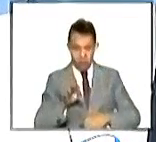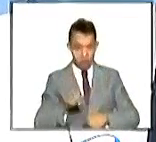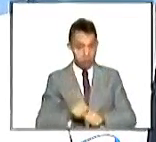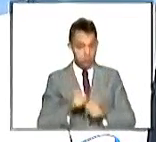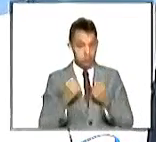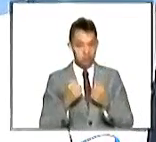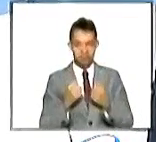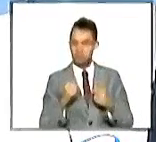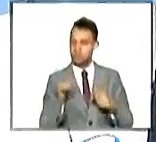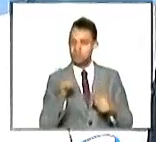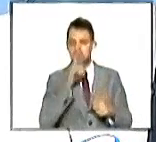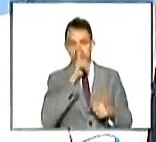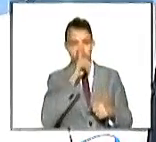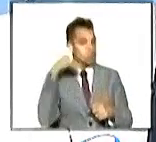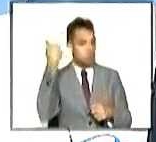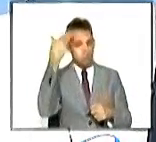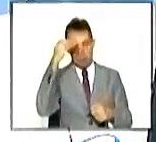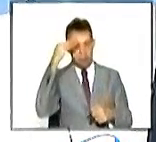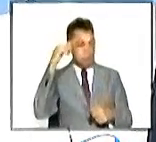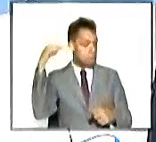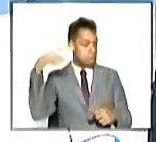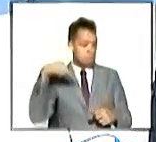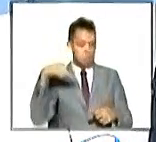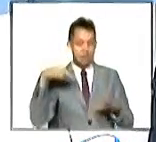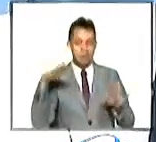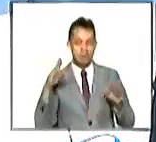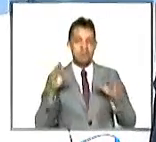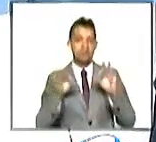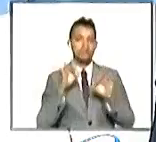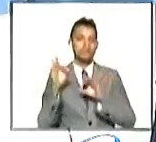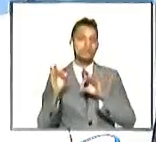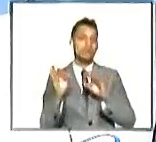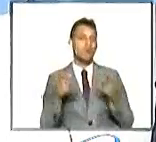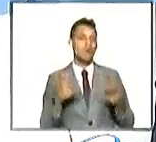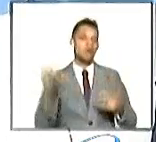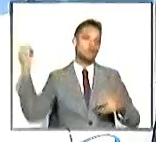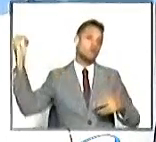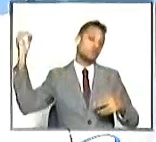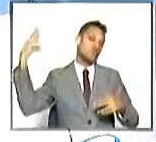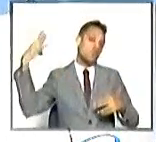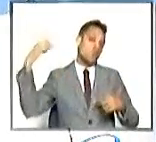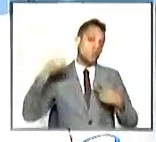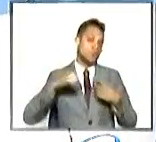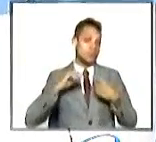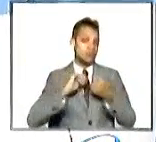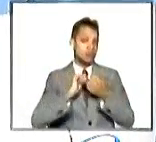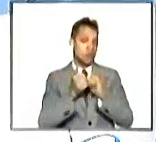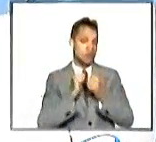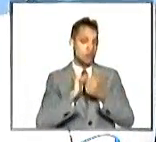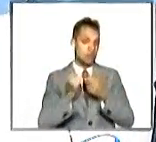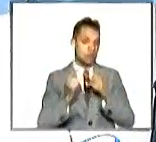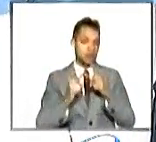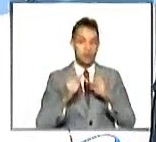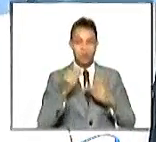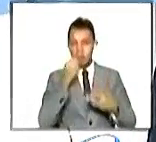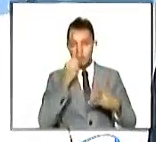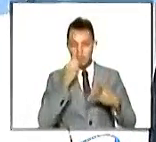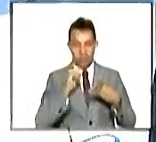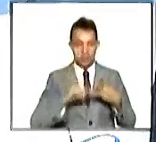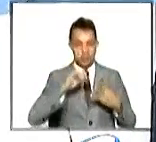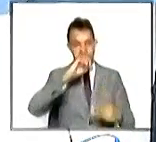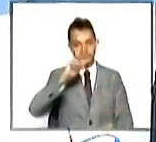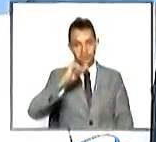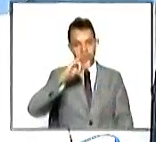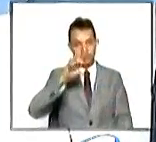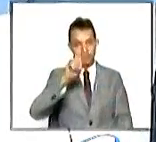una enfermedad silenciosa. La osteoporosis se previene con sol, con deporte y consumiendo buena cantidad de ajonjolí. No